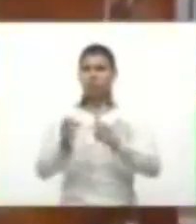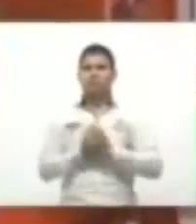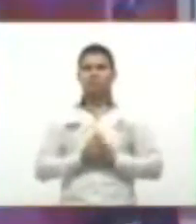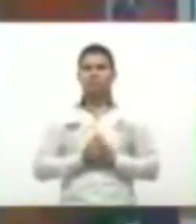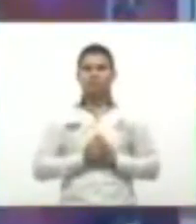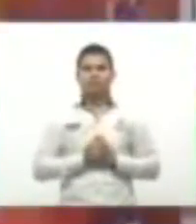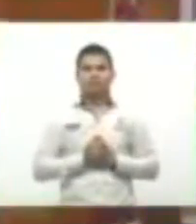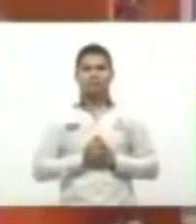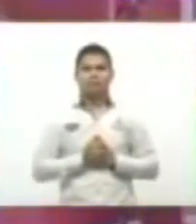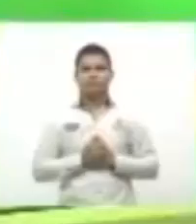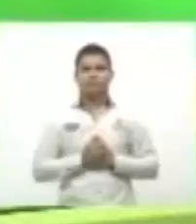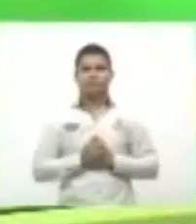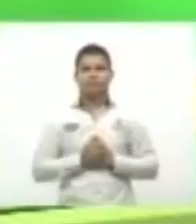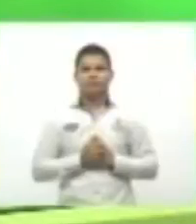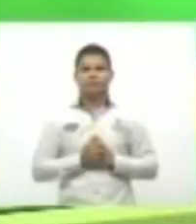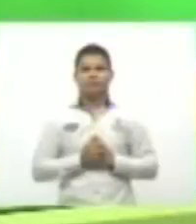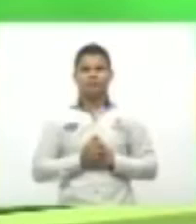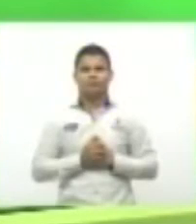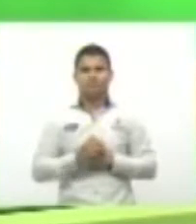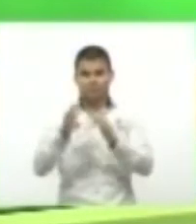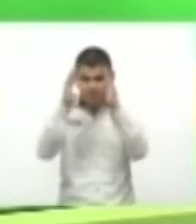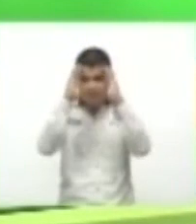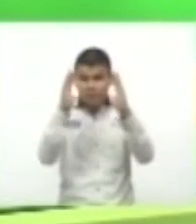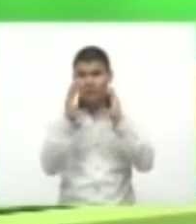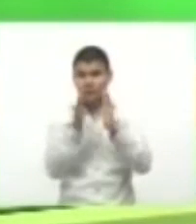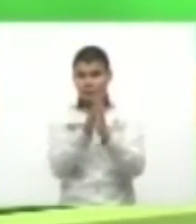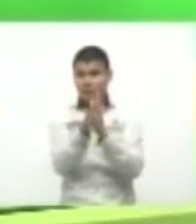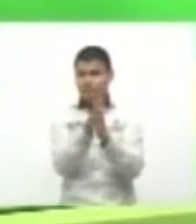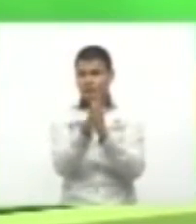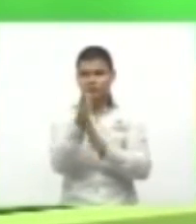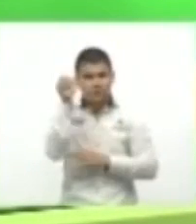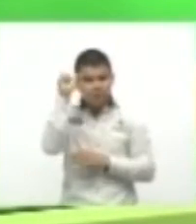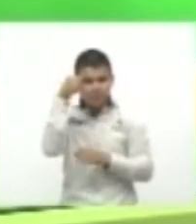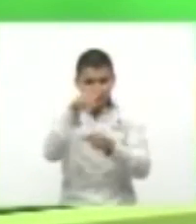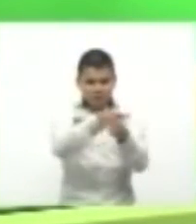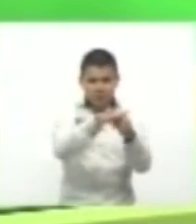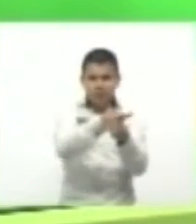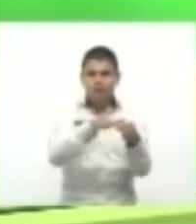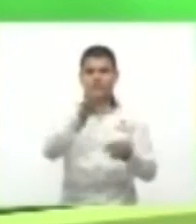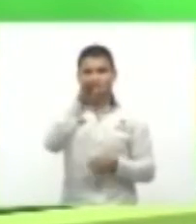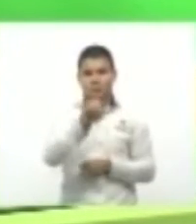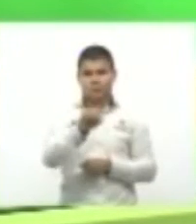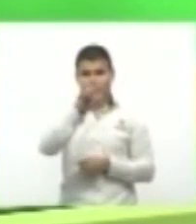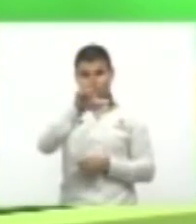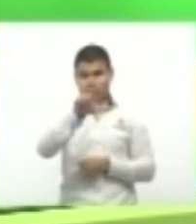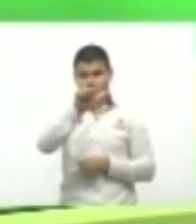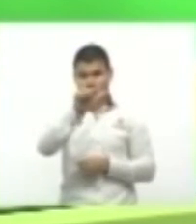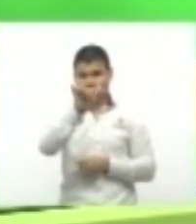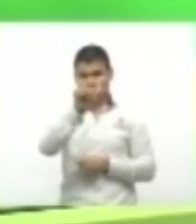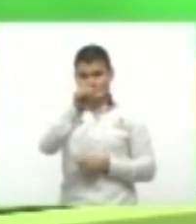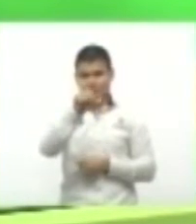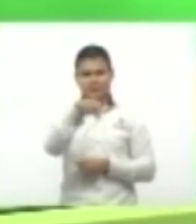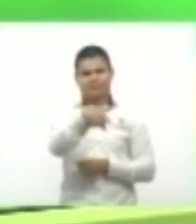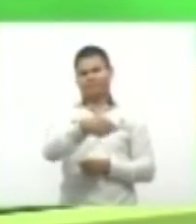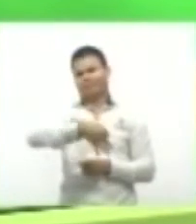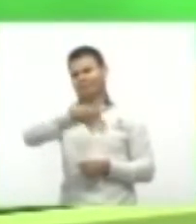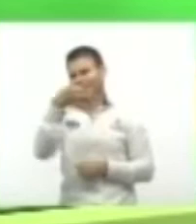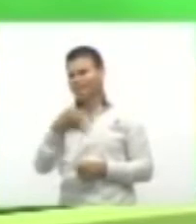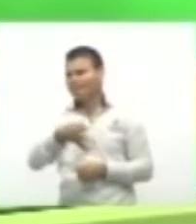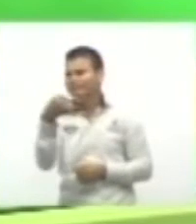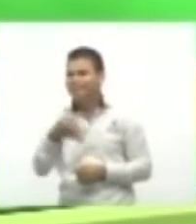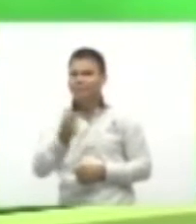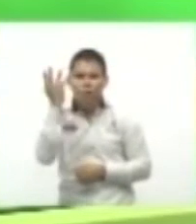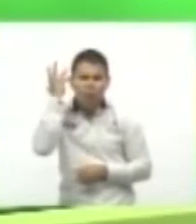área metropolitana. Y atentos a esta información, porque en el barrio Olaya se formó la atracadera, y eso sí que es literal. De